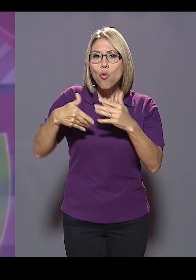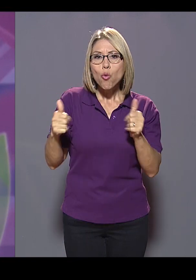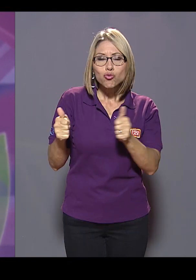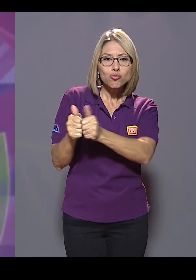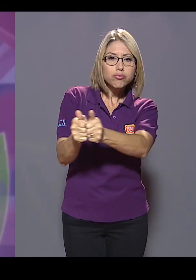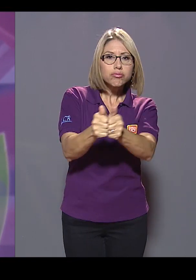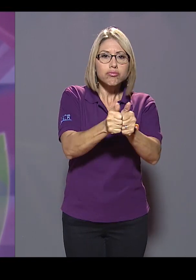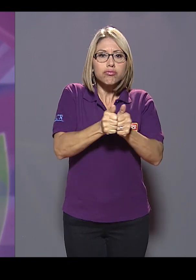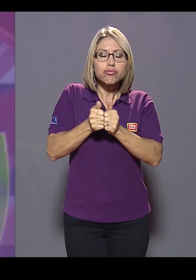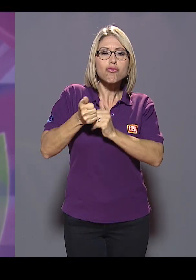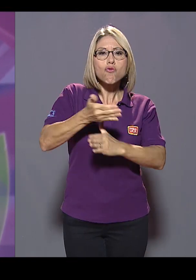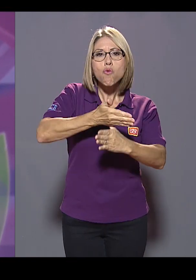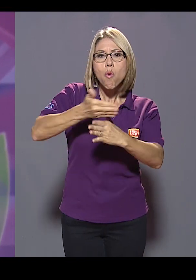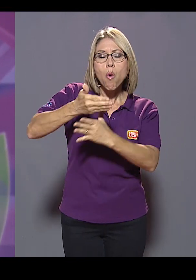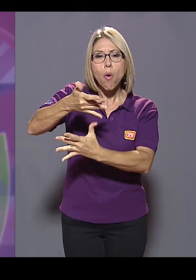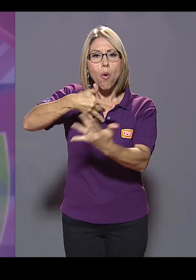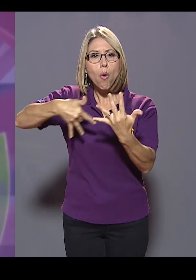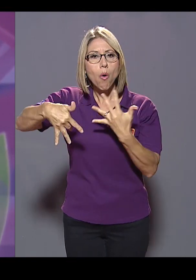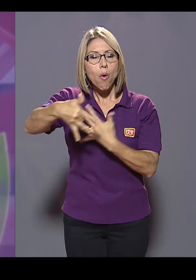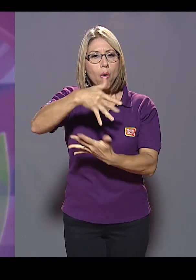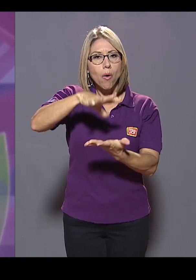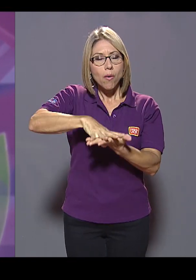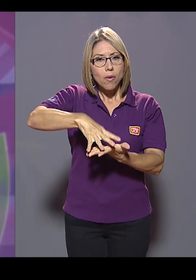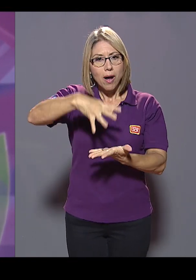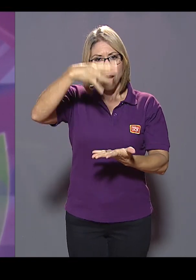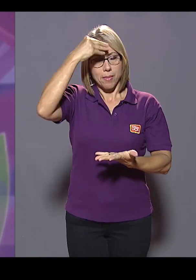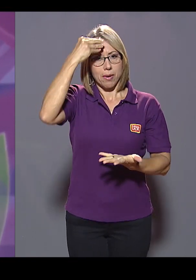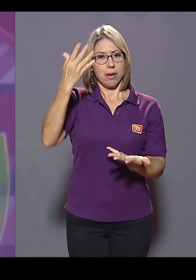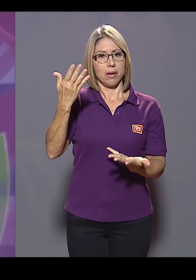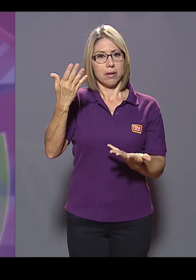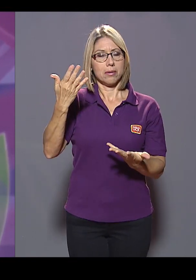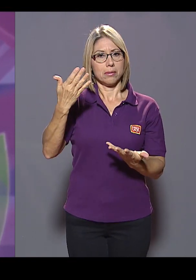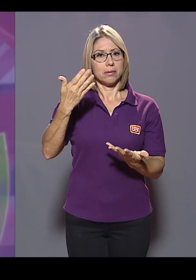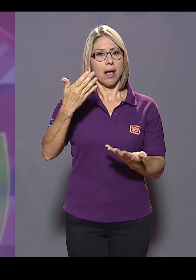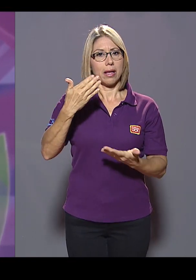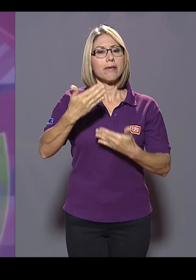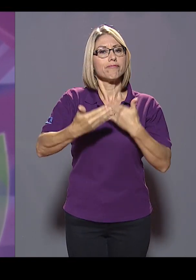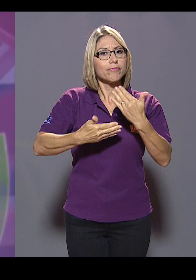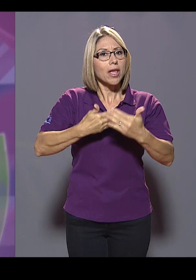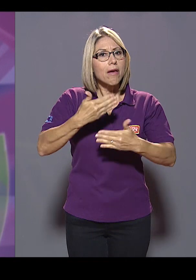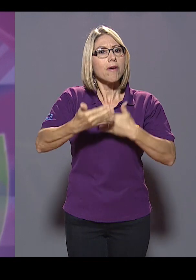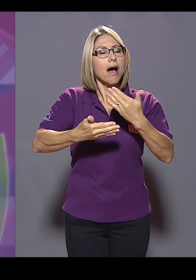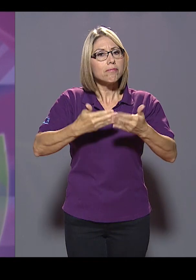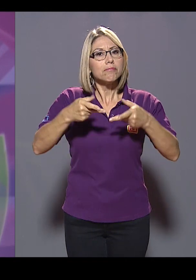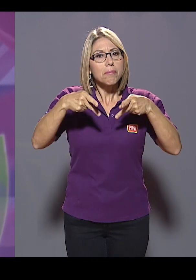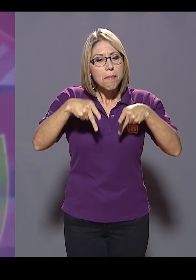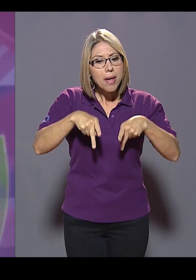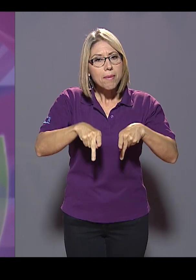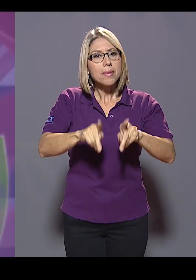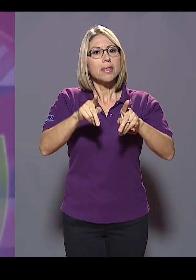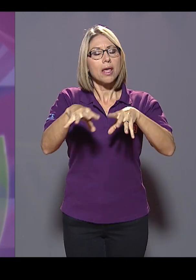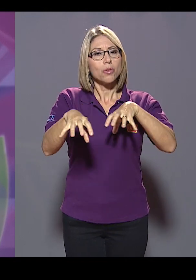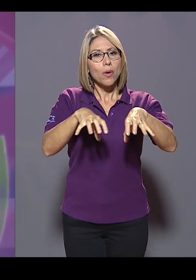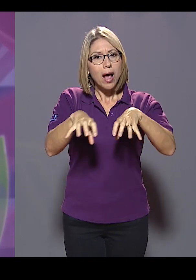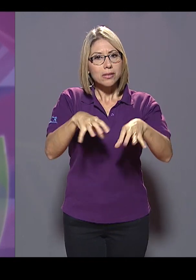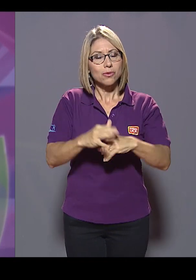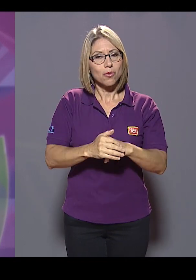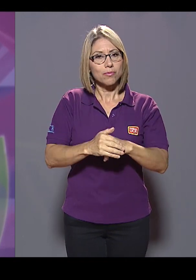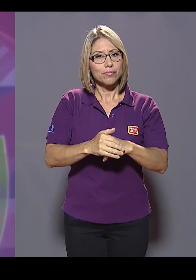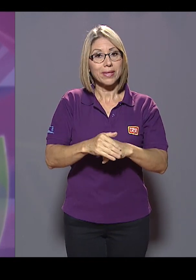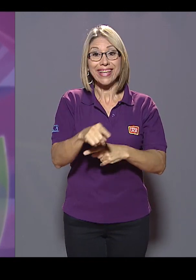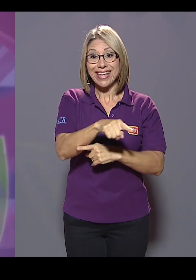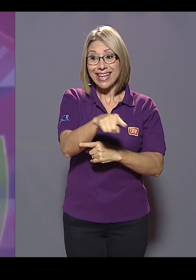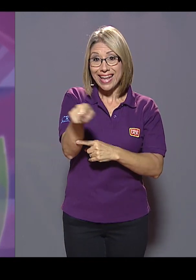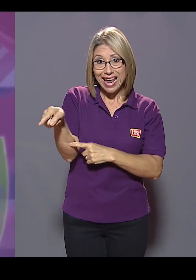un convivir, un aprendizaje que va permitiendo esta acción y que ellos asimismo